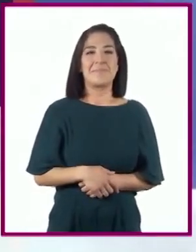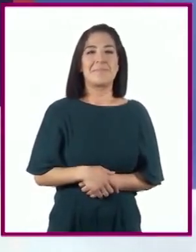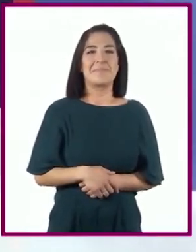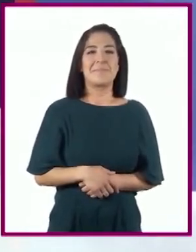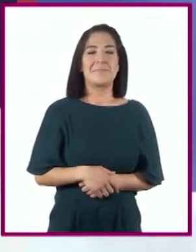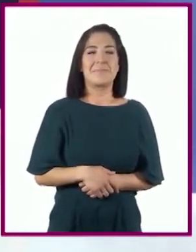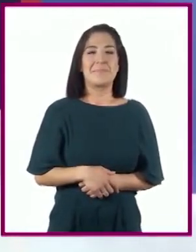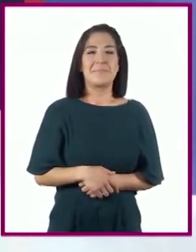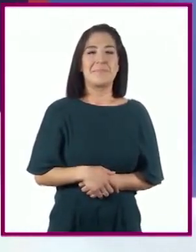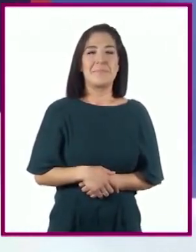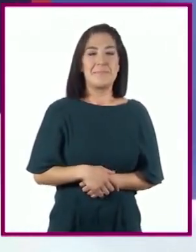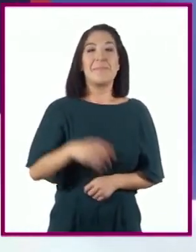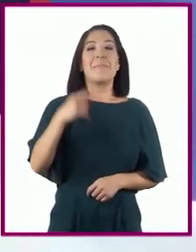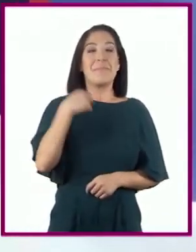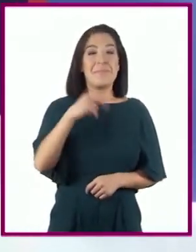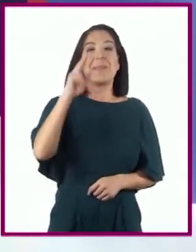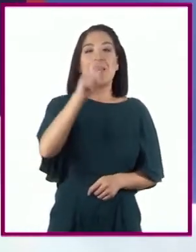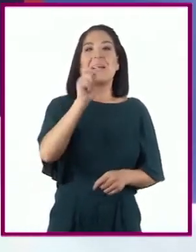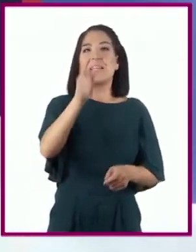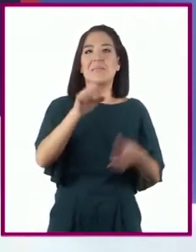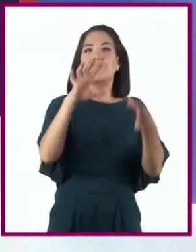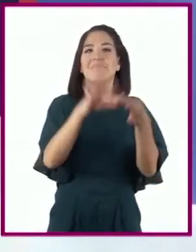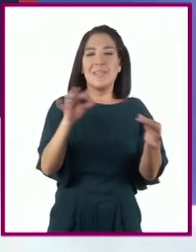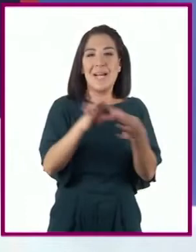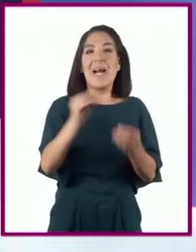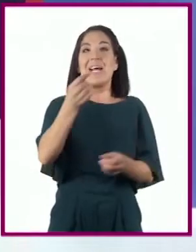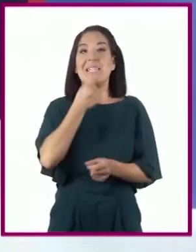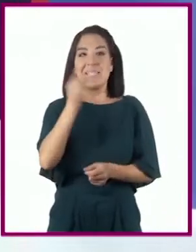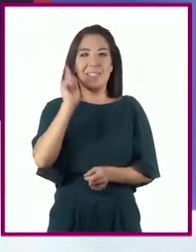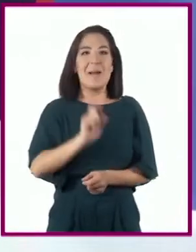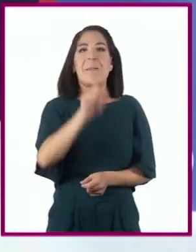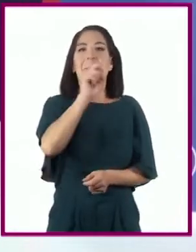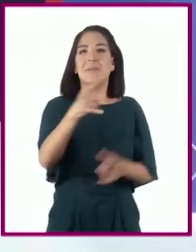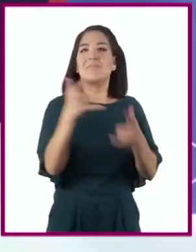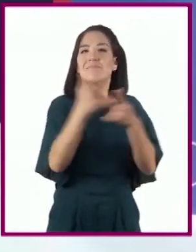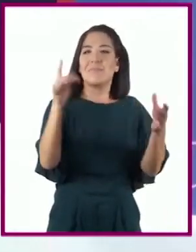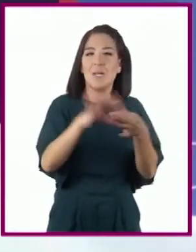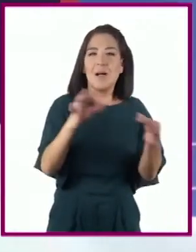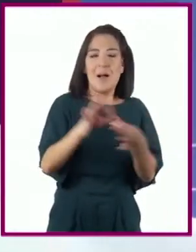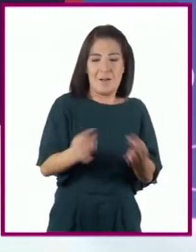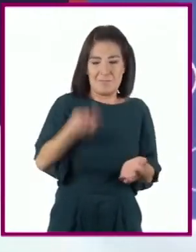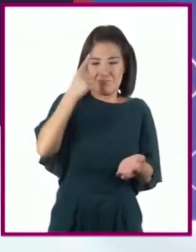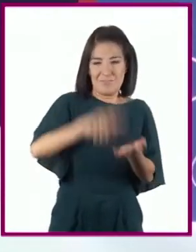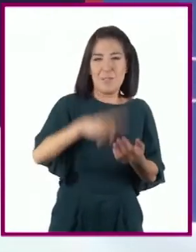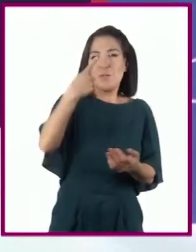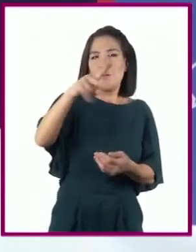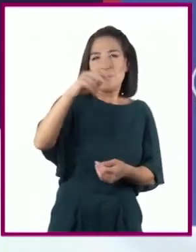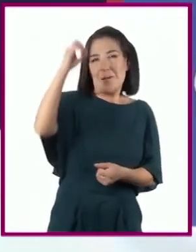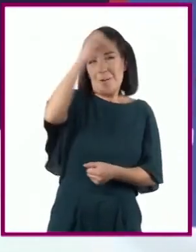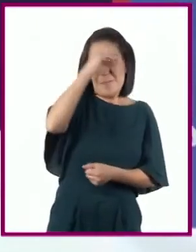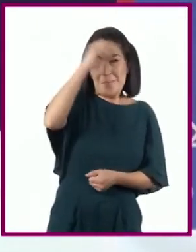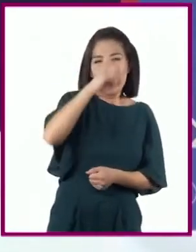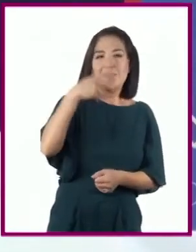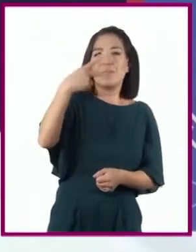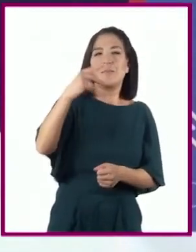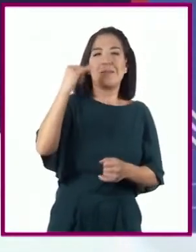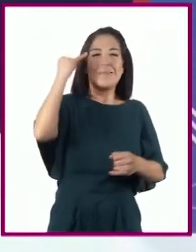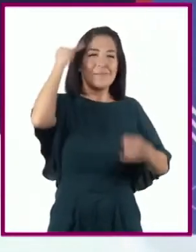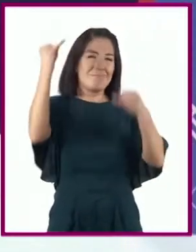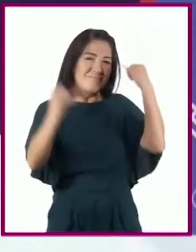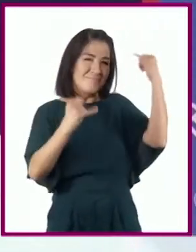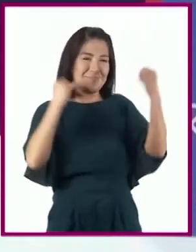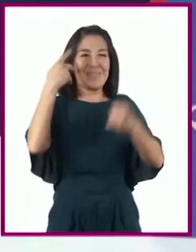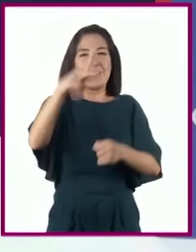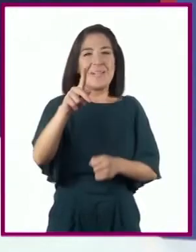Escuchamos claramente que la niña es quien está contando la historia desde su visión particular y bajo su propia